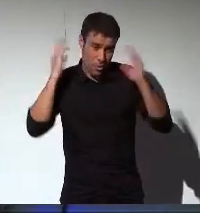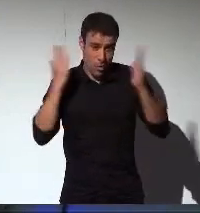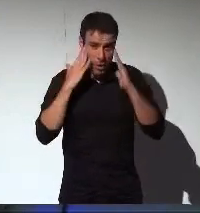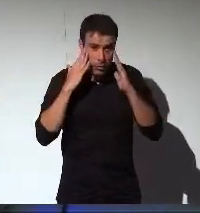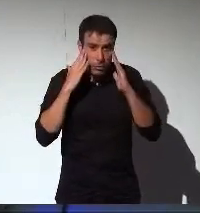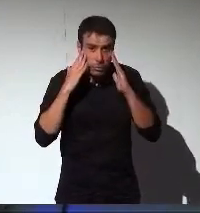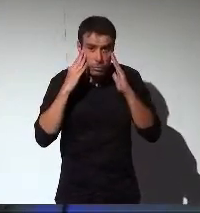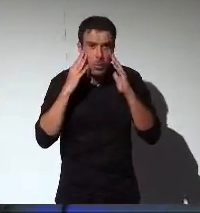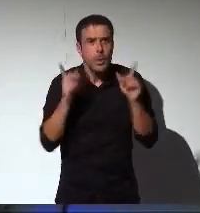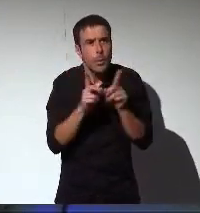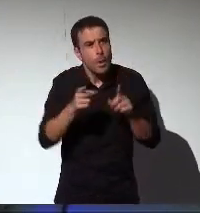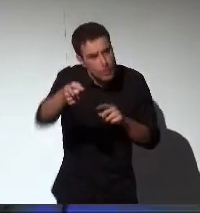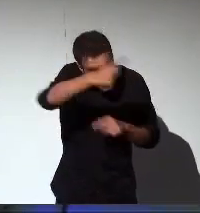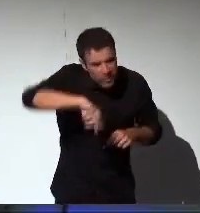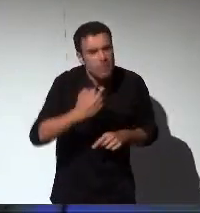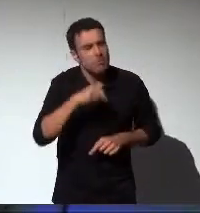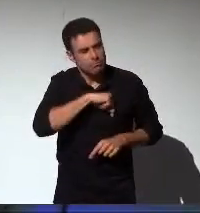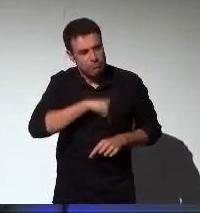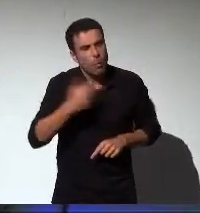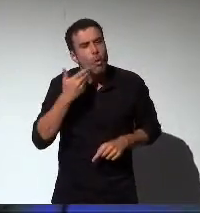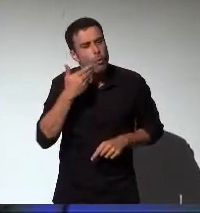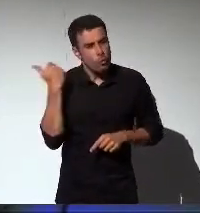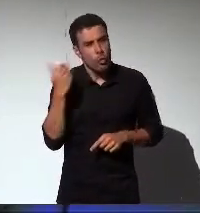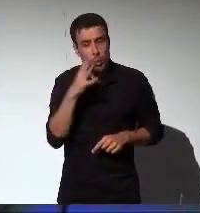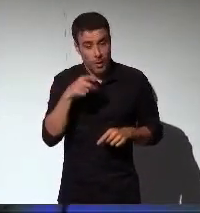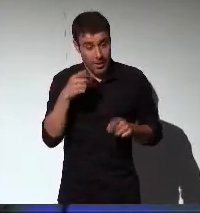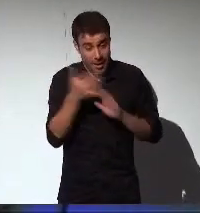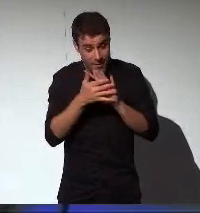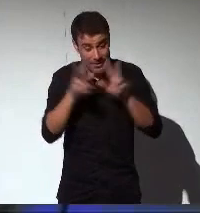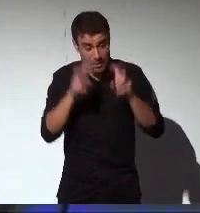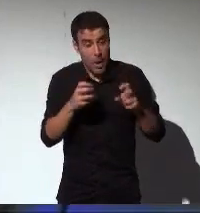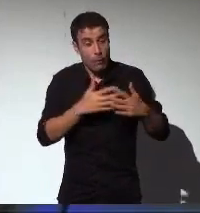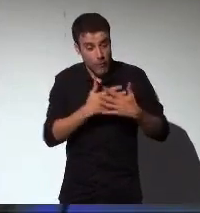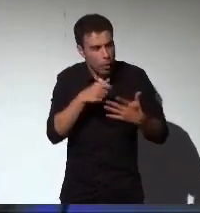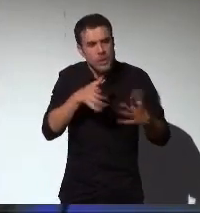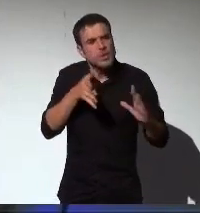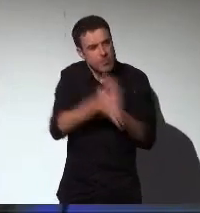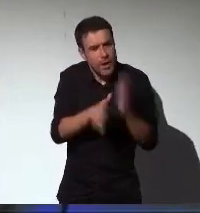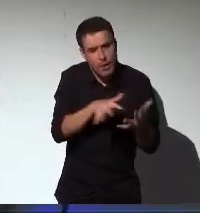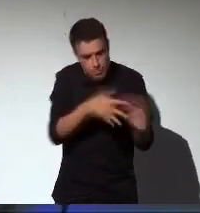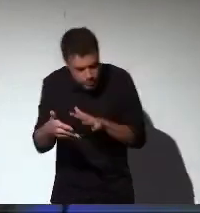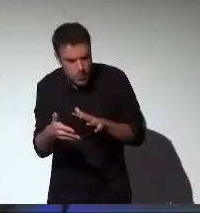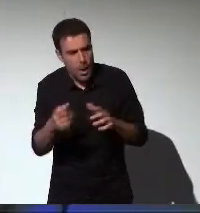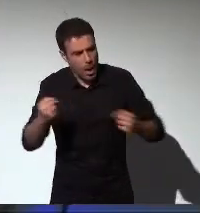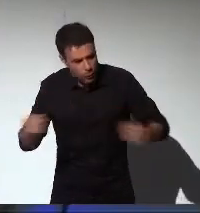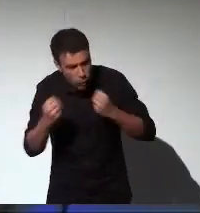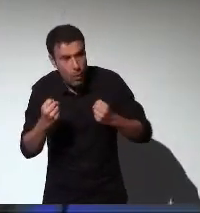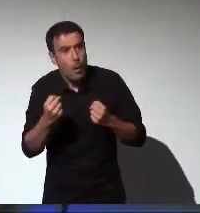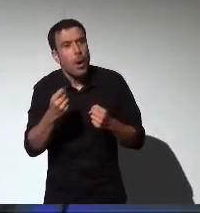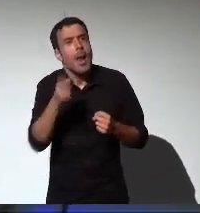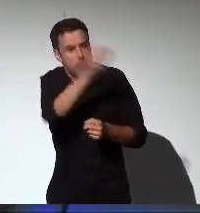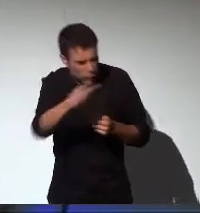sí que debemos sentirnos orgullosos porque hablar de voluntariado es hablar de acción, ¿no? Y esto la población lo percibió en La Palma,